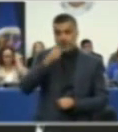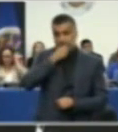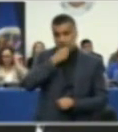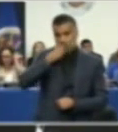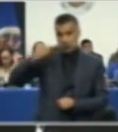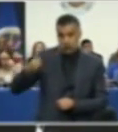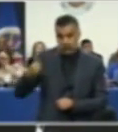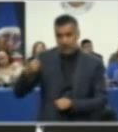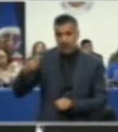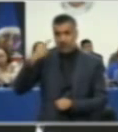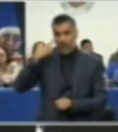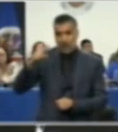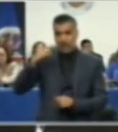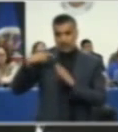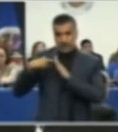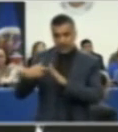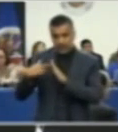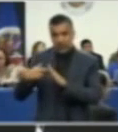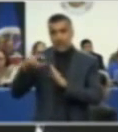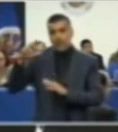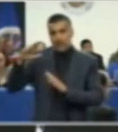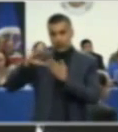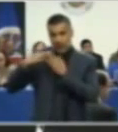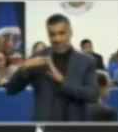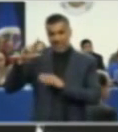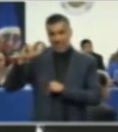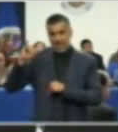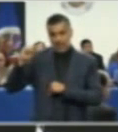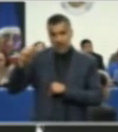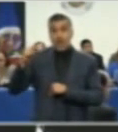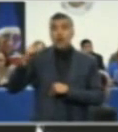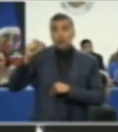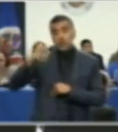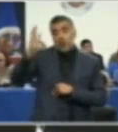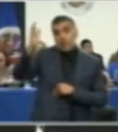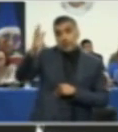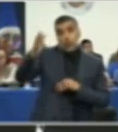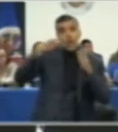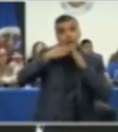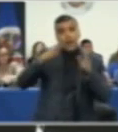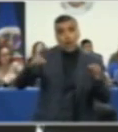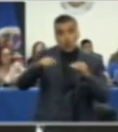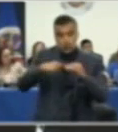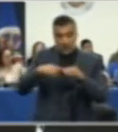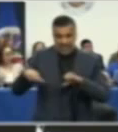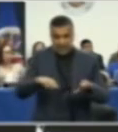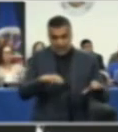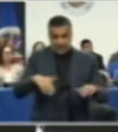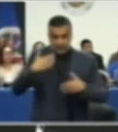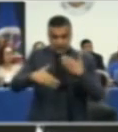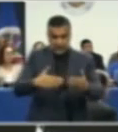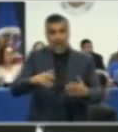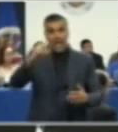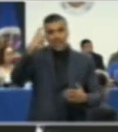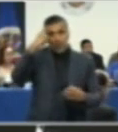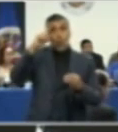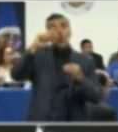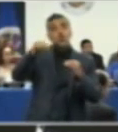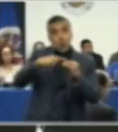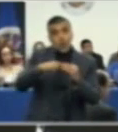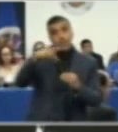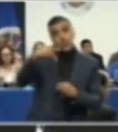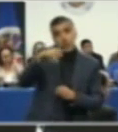la palabra a la representante del Estado en la ciudad de Lima, pueda hacer una presentación en general de las actividades que lleva a cabo el Estado respecto a las personas